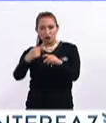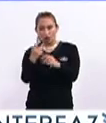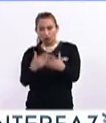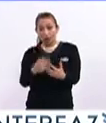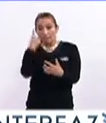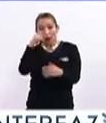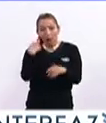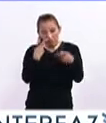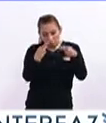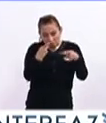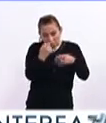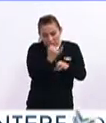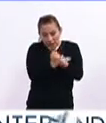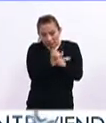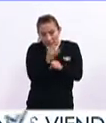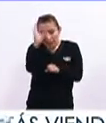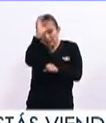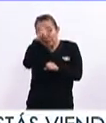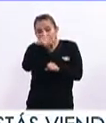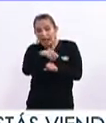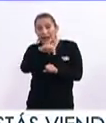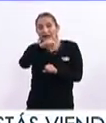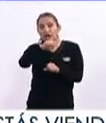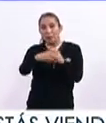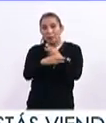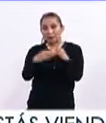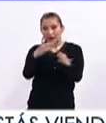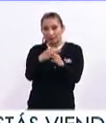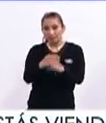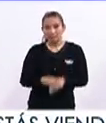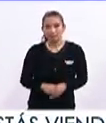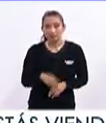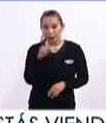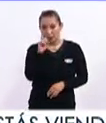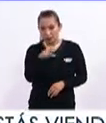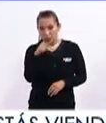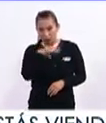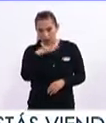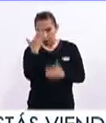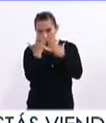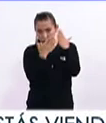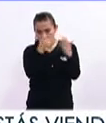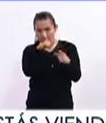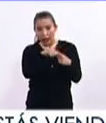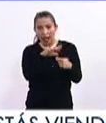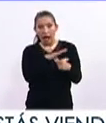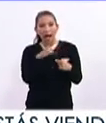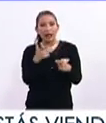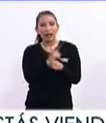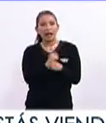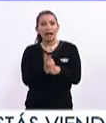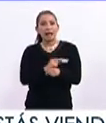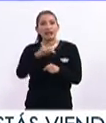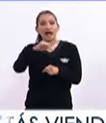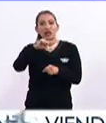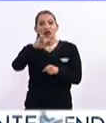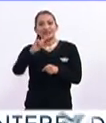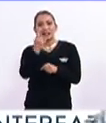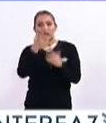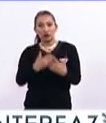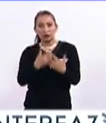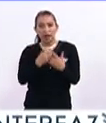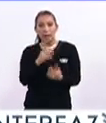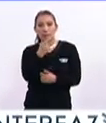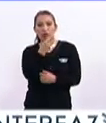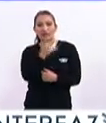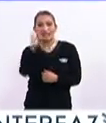objetivo de desarrollar investigación científica en nanomateriales. Dentro de su oferta educativa se encuentra la licenciatura en